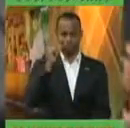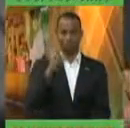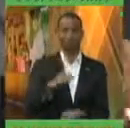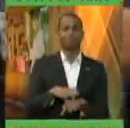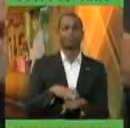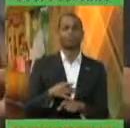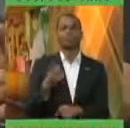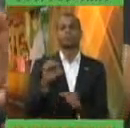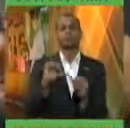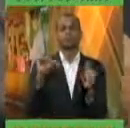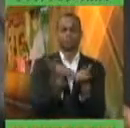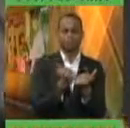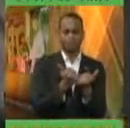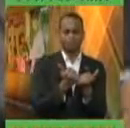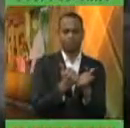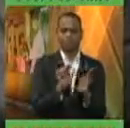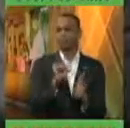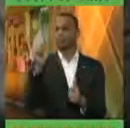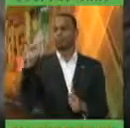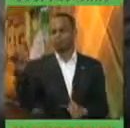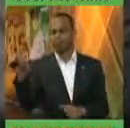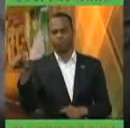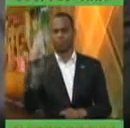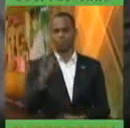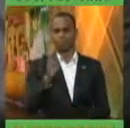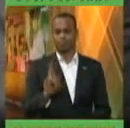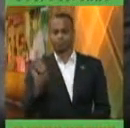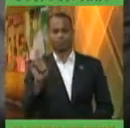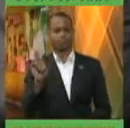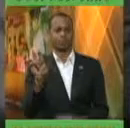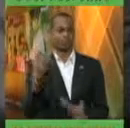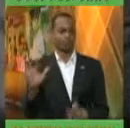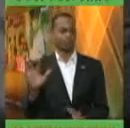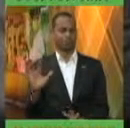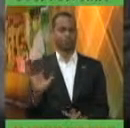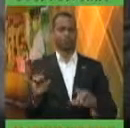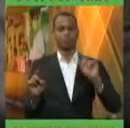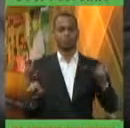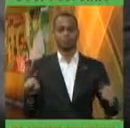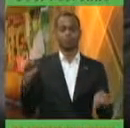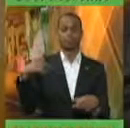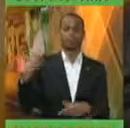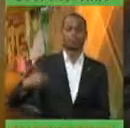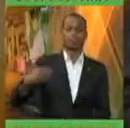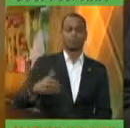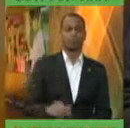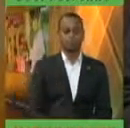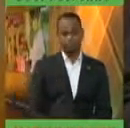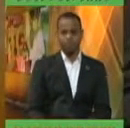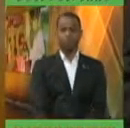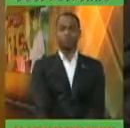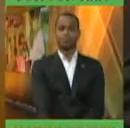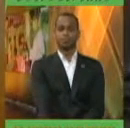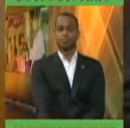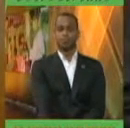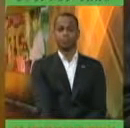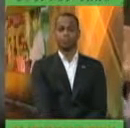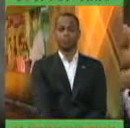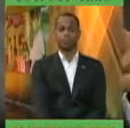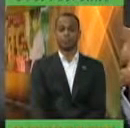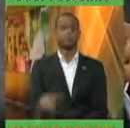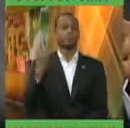pero ya hay otra que está trabajando y es reserva arrancó todo lo ha pasado no será accesible al bosque